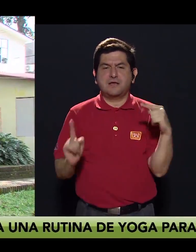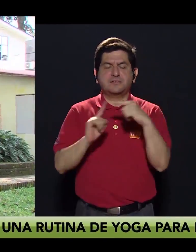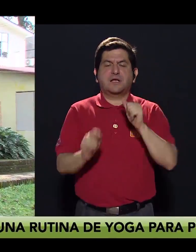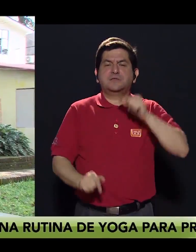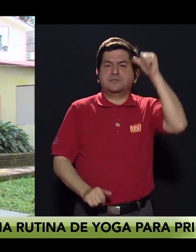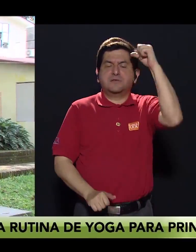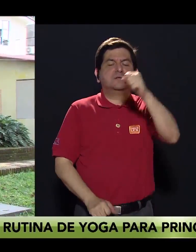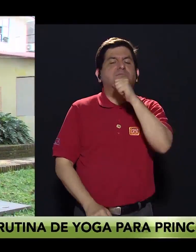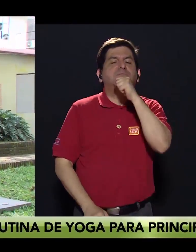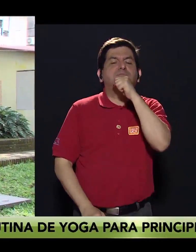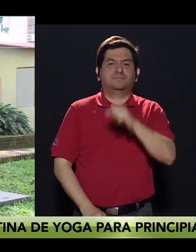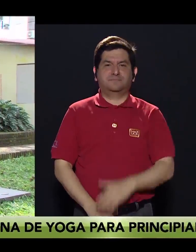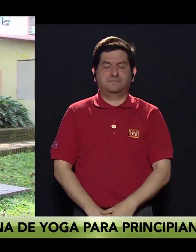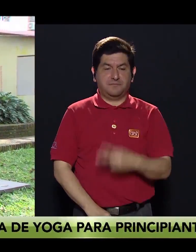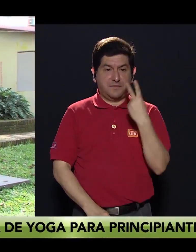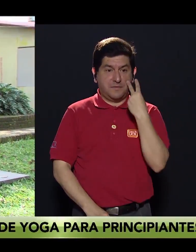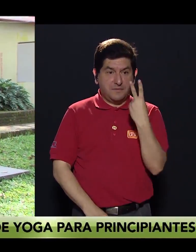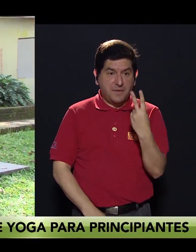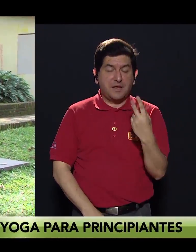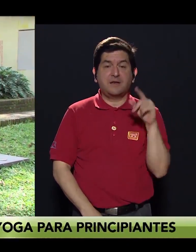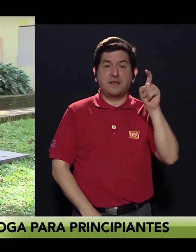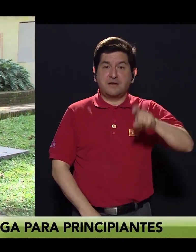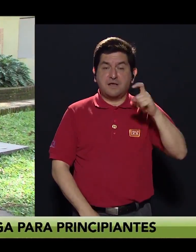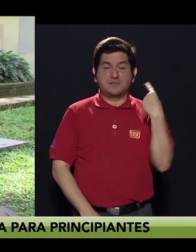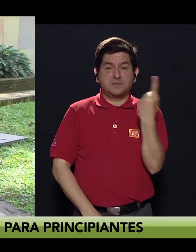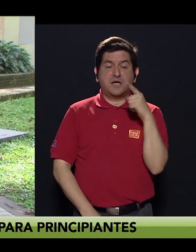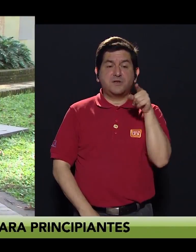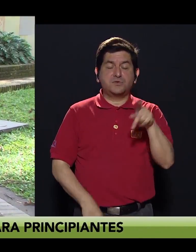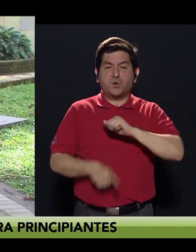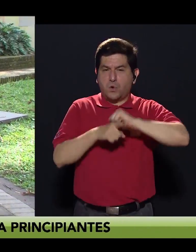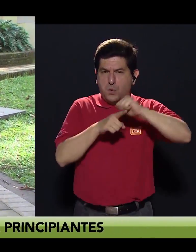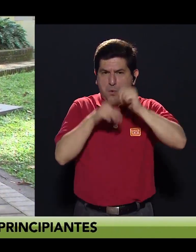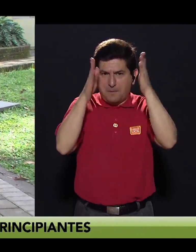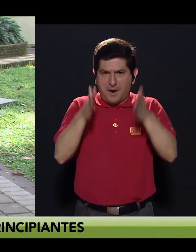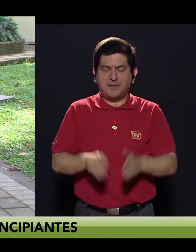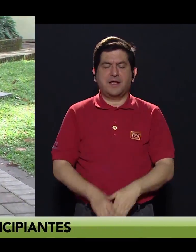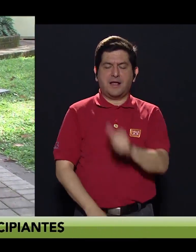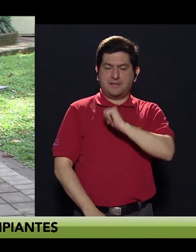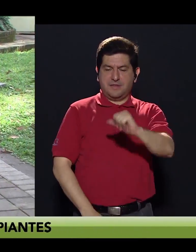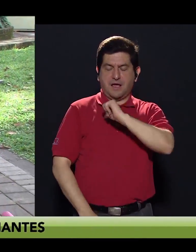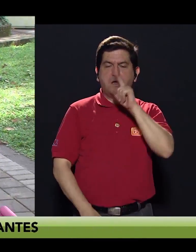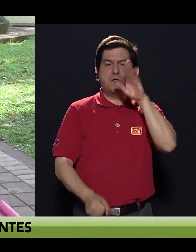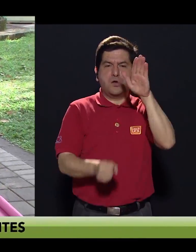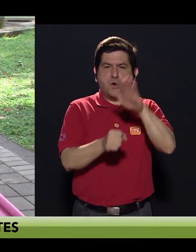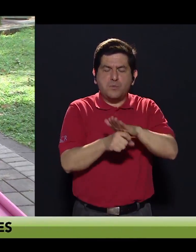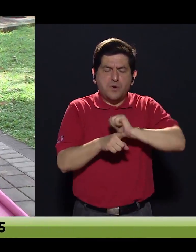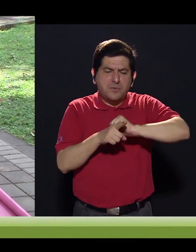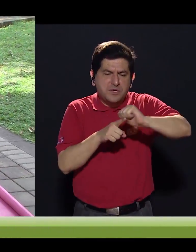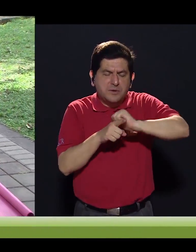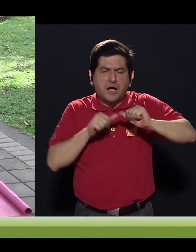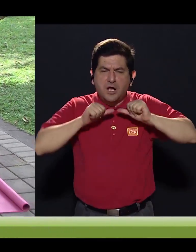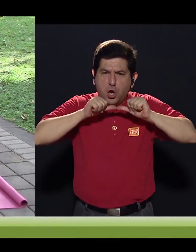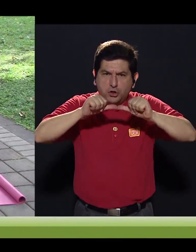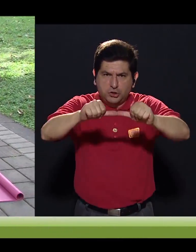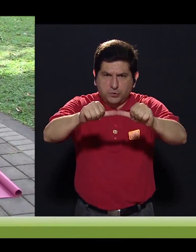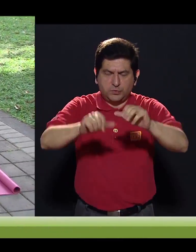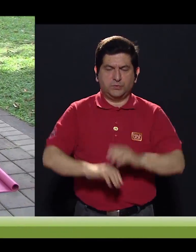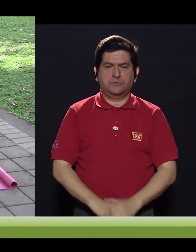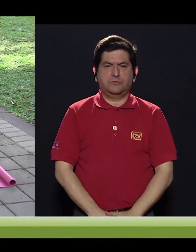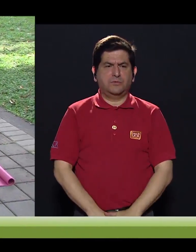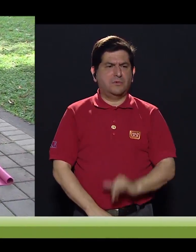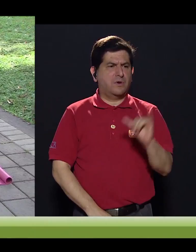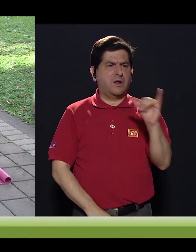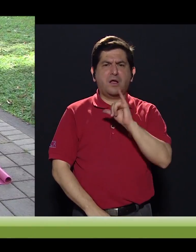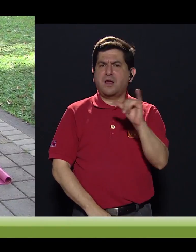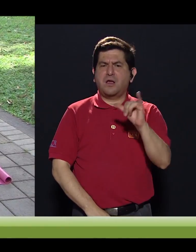niños y niñas hasta personas adultas mayores. Lo único necesario para convertirse en un yogi es la actitud y el compromiso de practicar